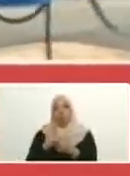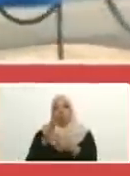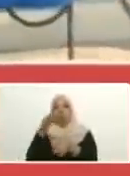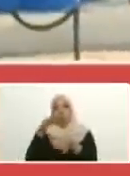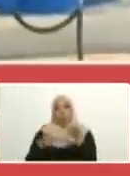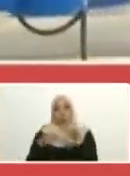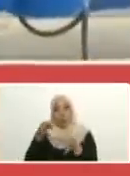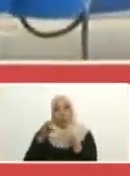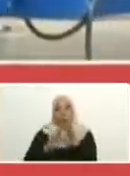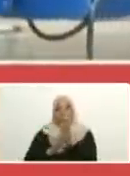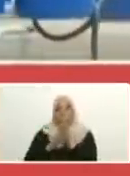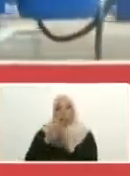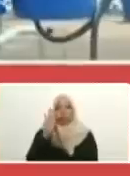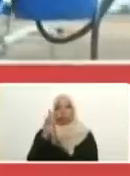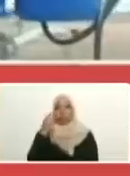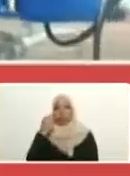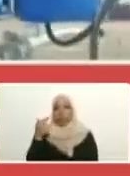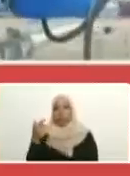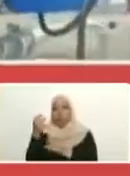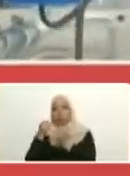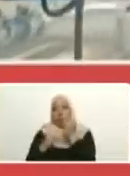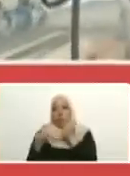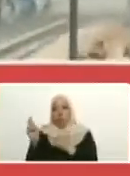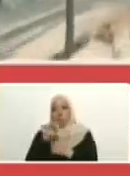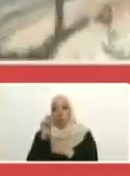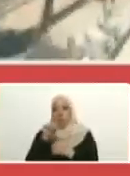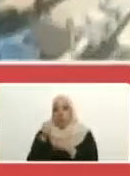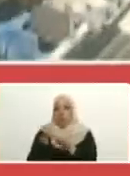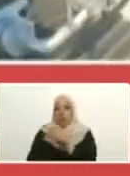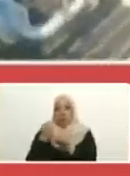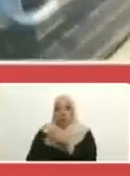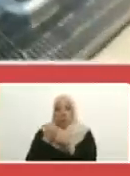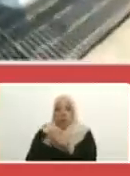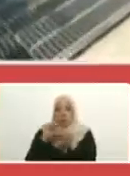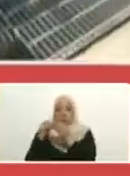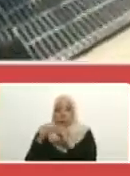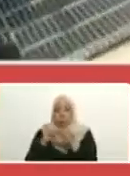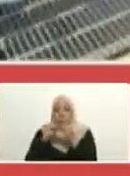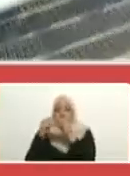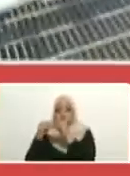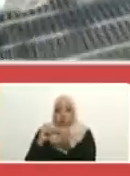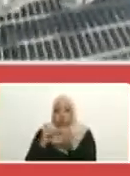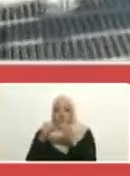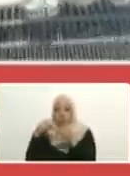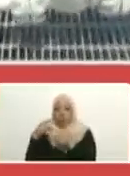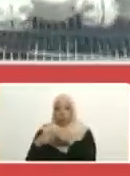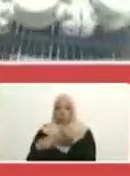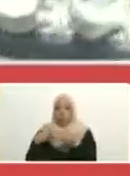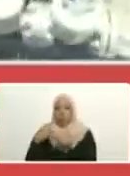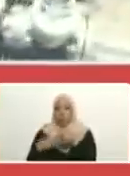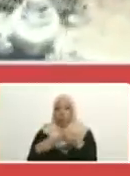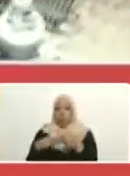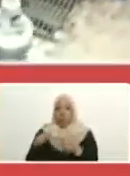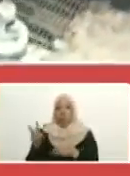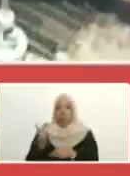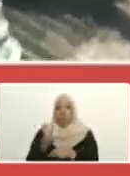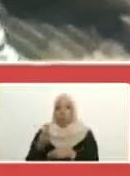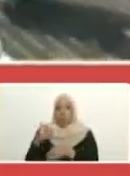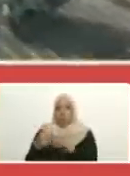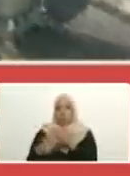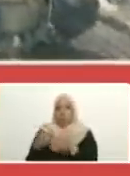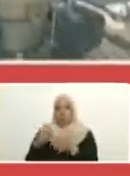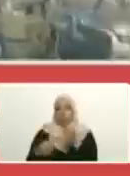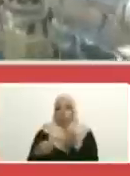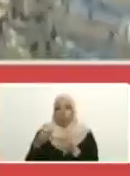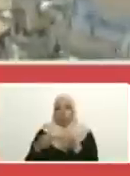justamente repotenciando en estos últimos meses y lo que ha estado apalancando lo que es la producción de nuestro país, la producción que va